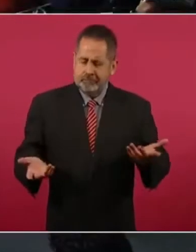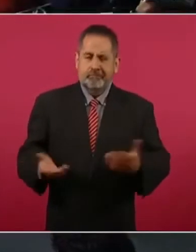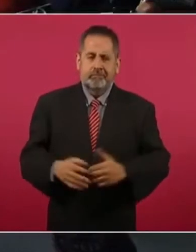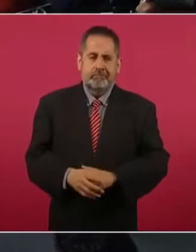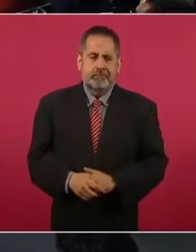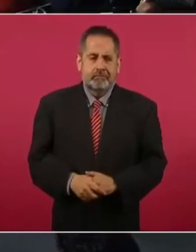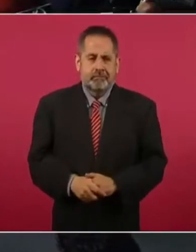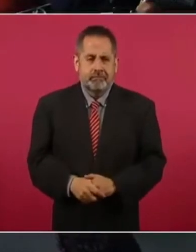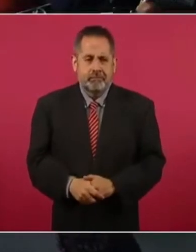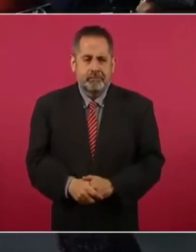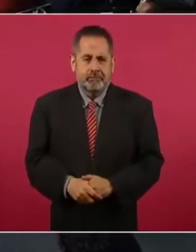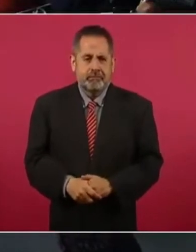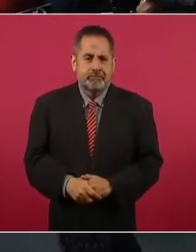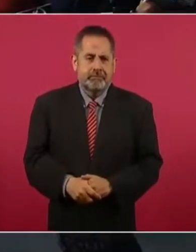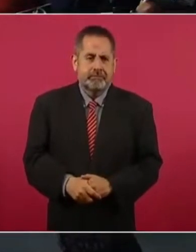Si quiere. Bueno.